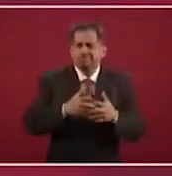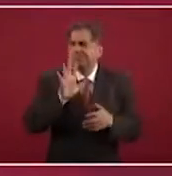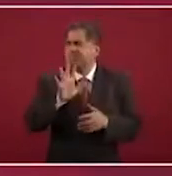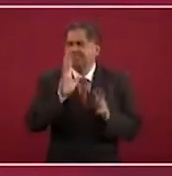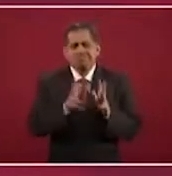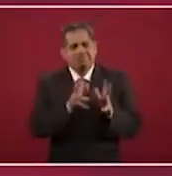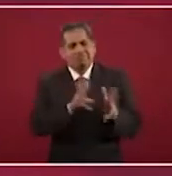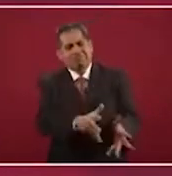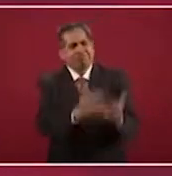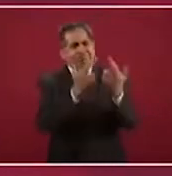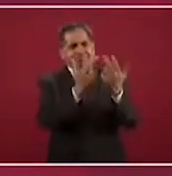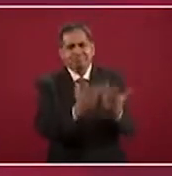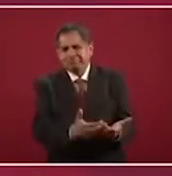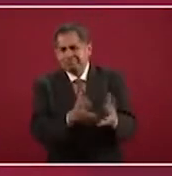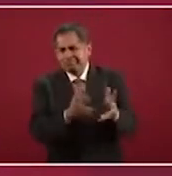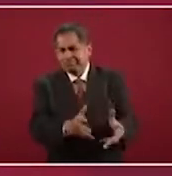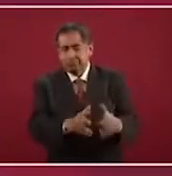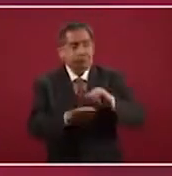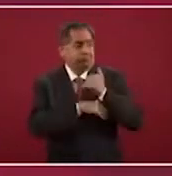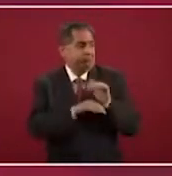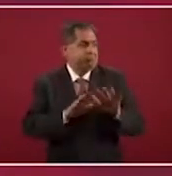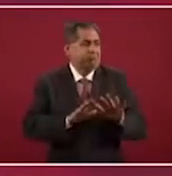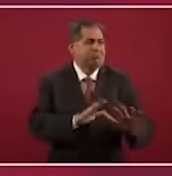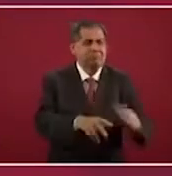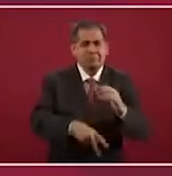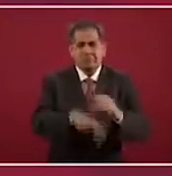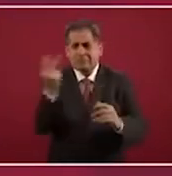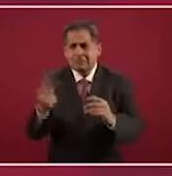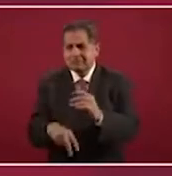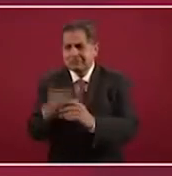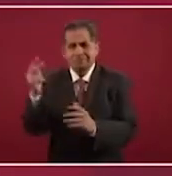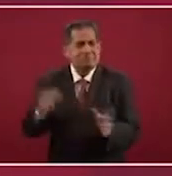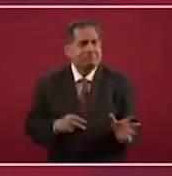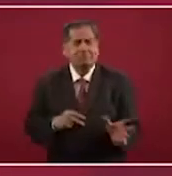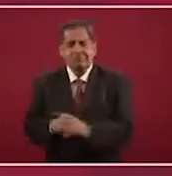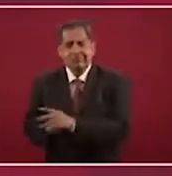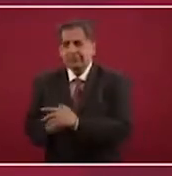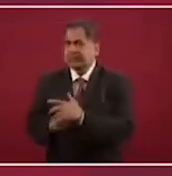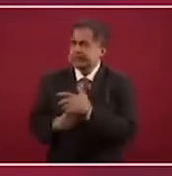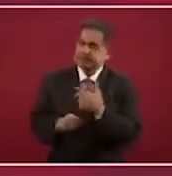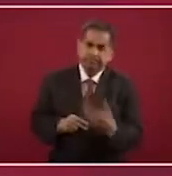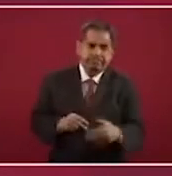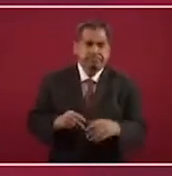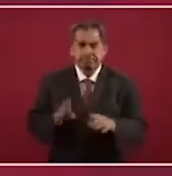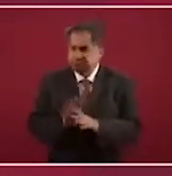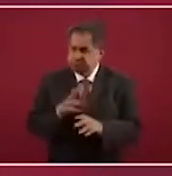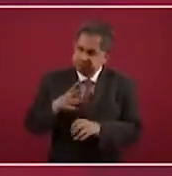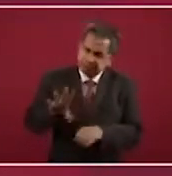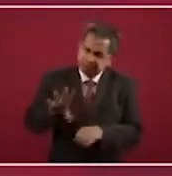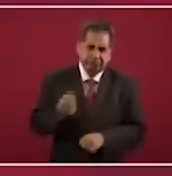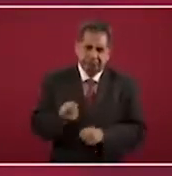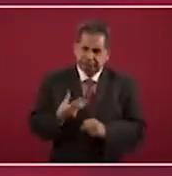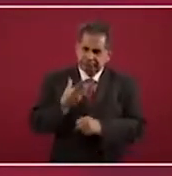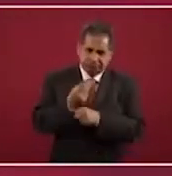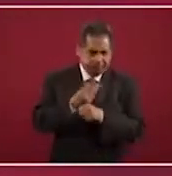estaban muy descuidadas los almacenes los encontramos vacíos ese tubo se ha hecho un gran esfuerzo por parte